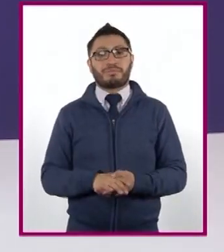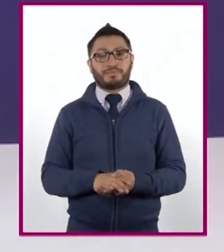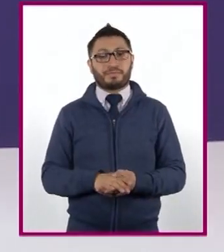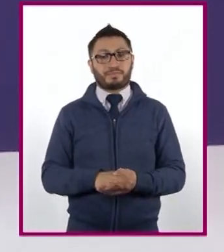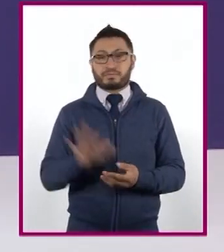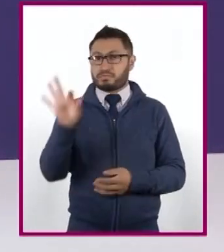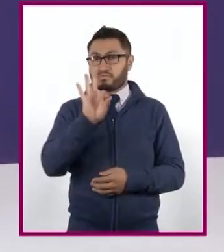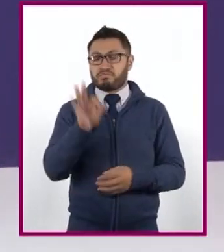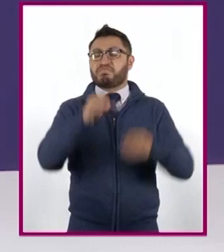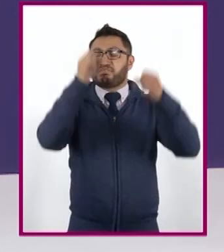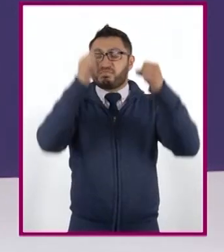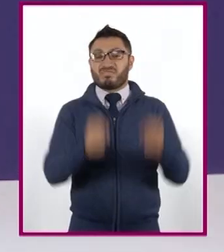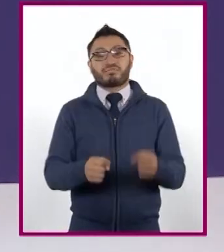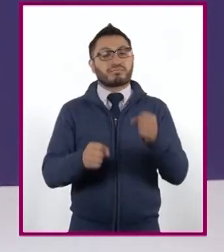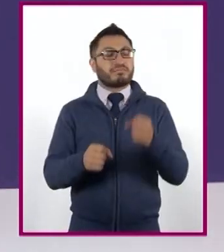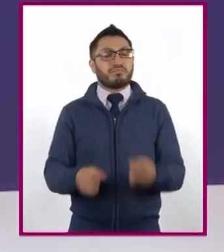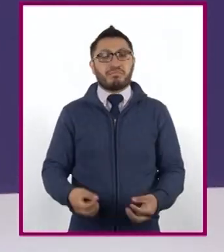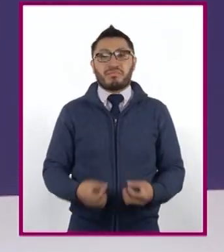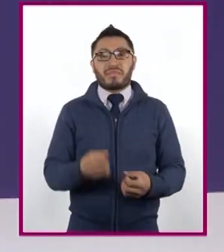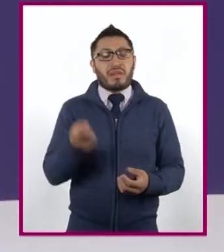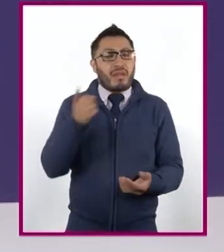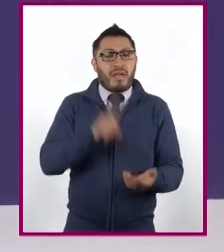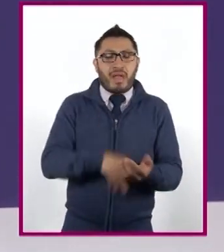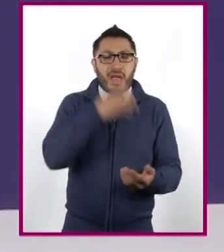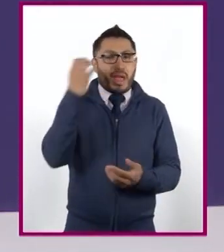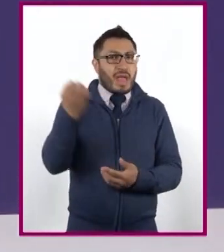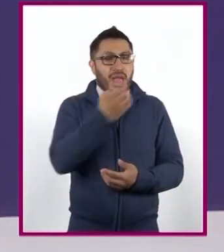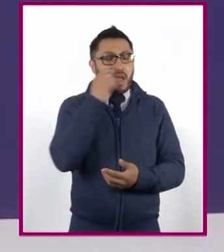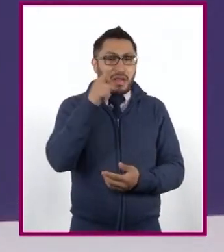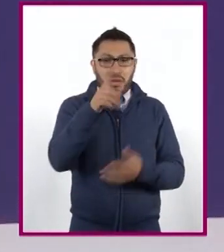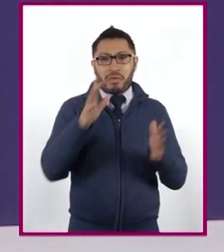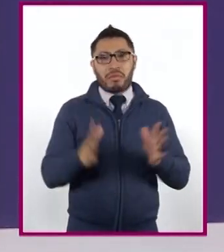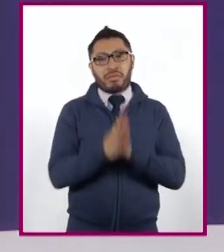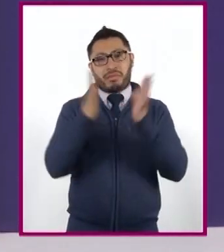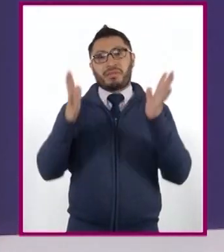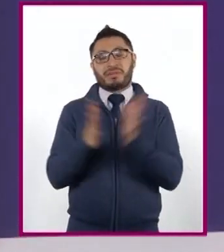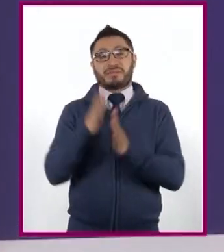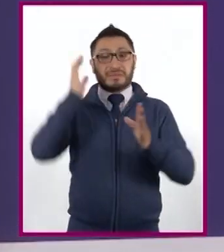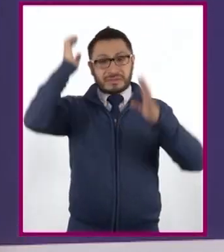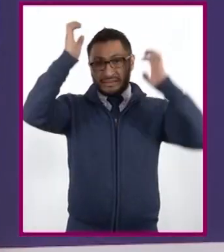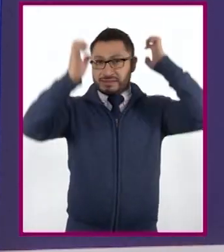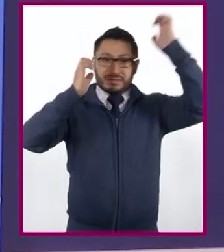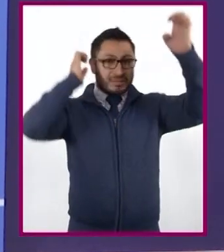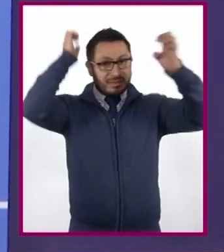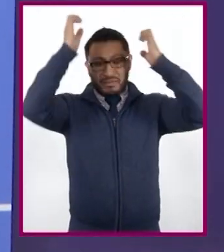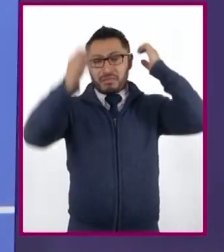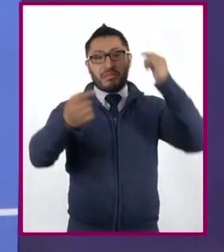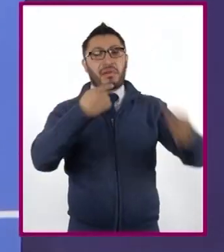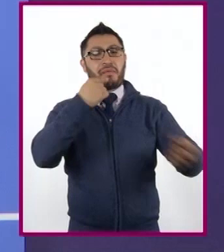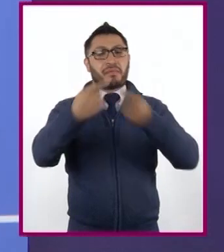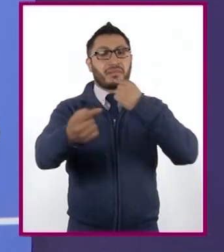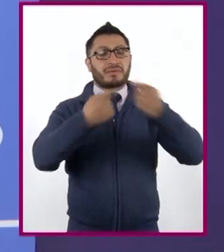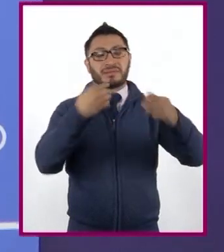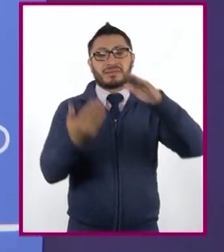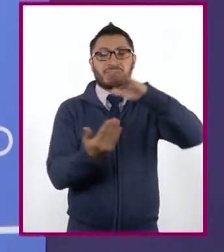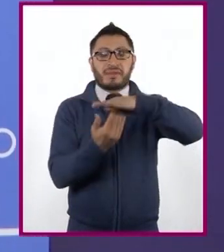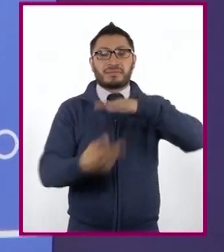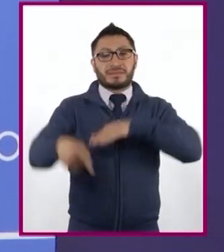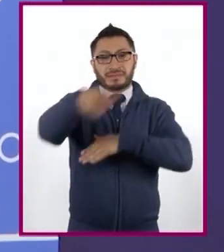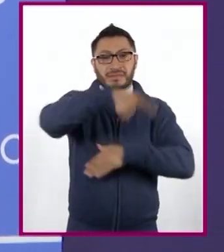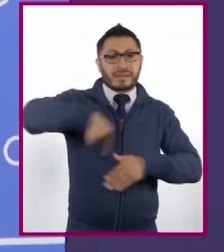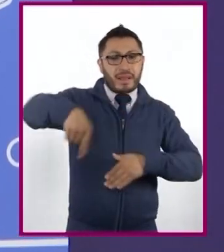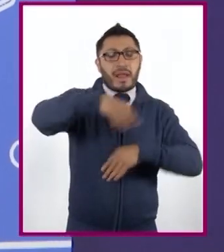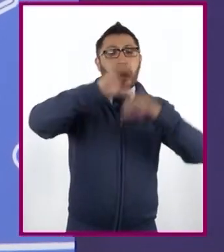Seguramente, en algún momento de su vida escolar, han participado en una exposición, debate, mesa redonda